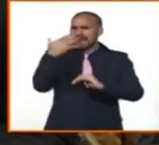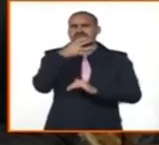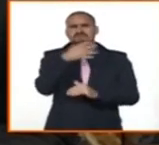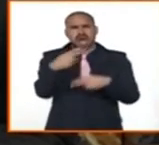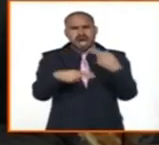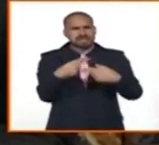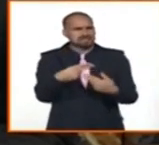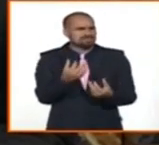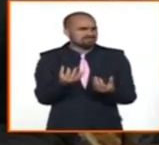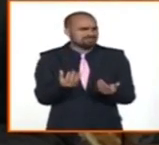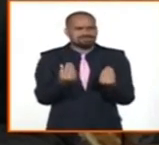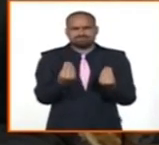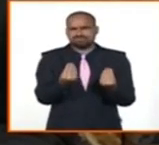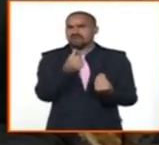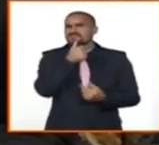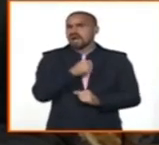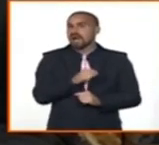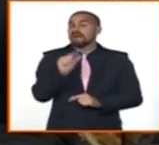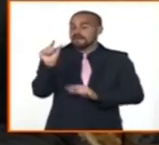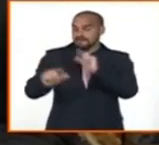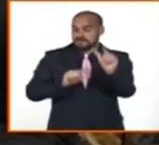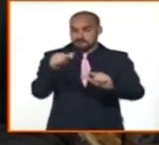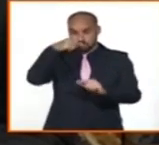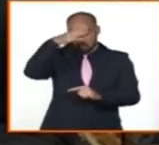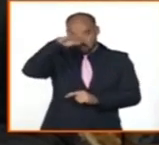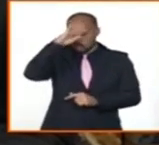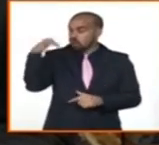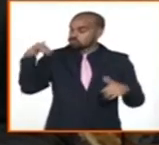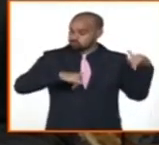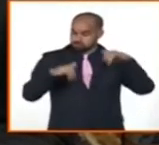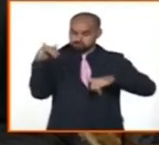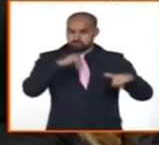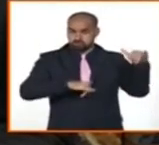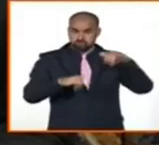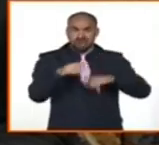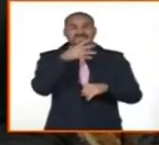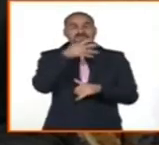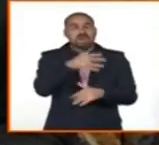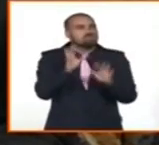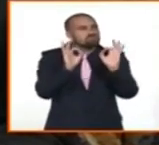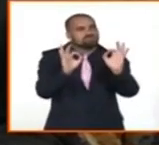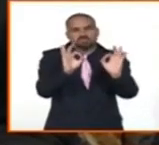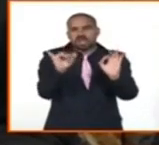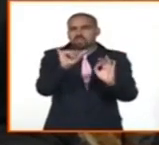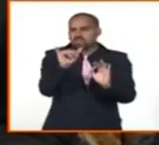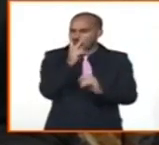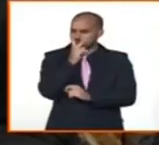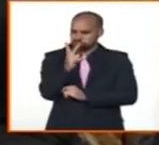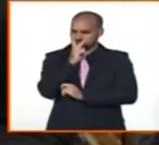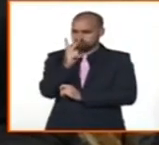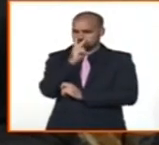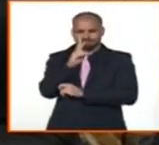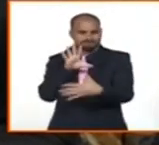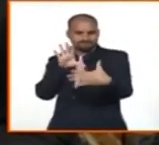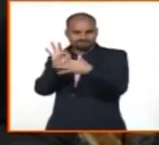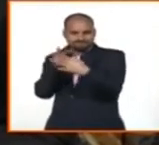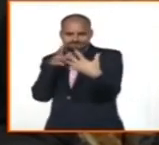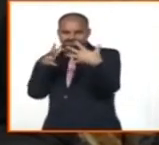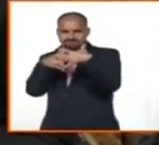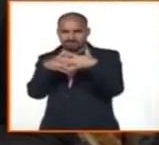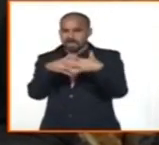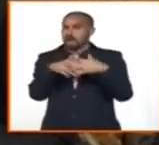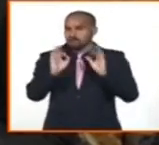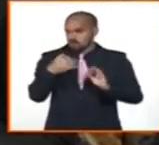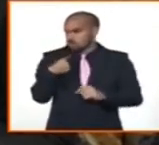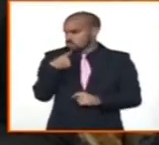el que venía a Cuba, Fidel lo atendía, buscaba siempre un espacio para... Y yo se lo digo a los compañeros, todo el que venga, todo el que tenga una